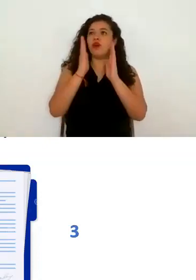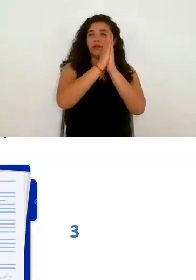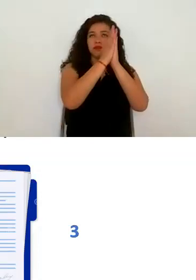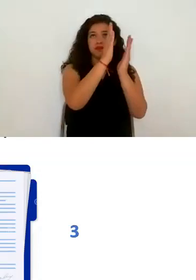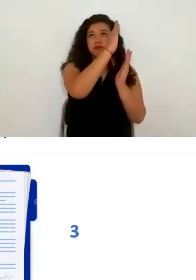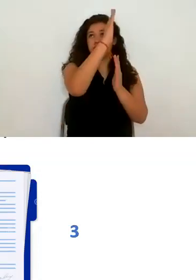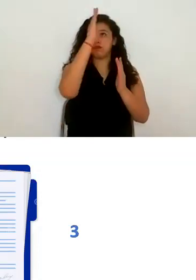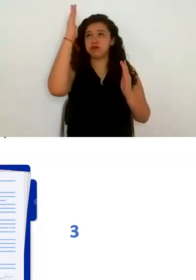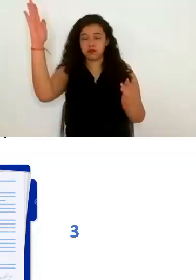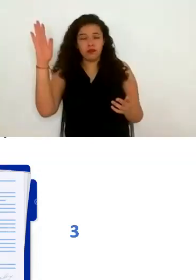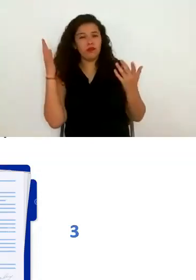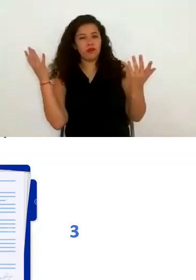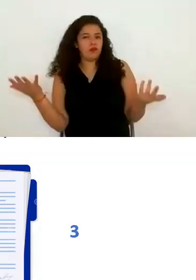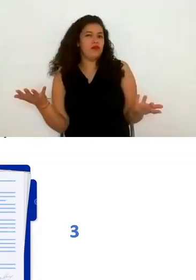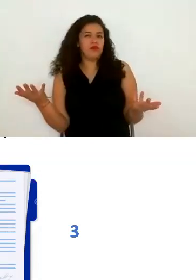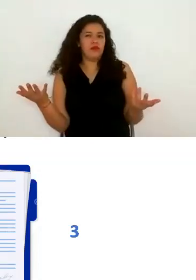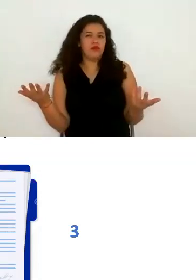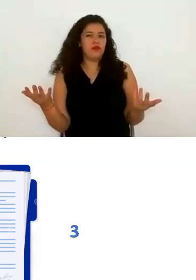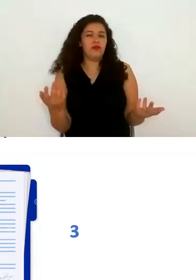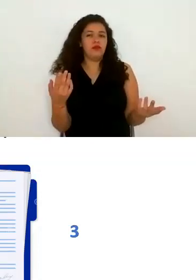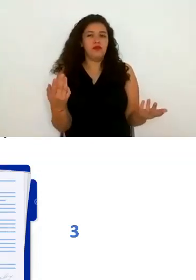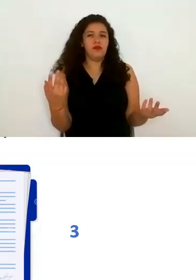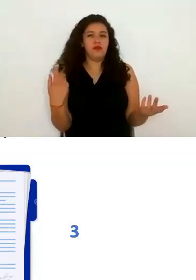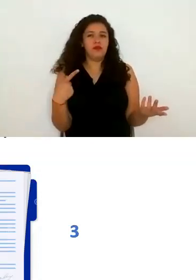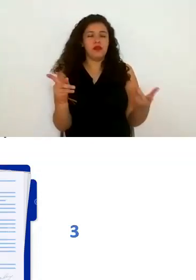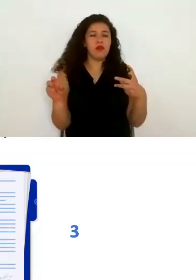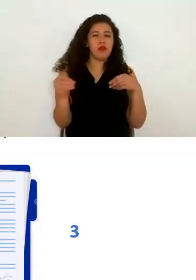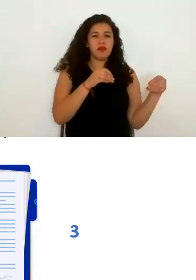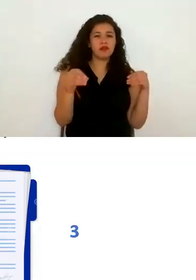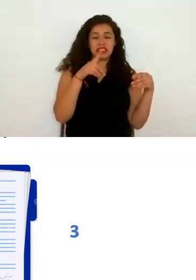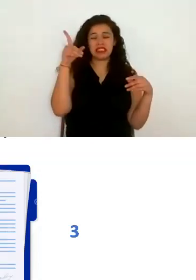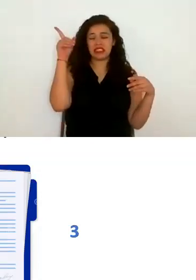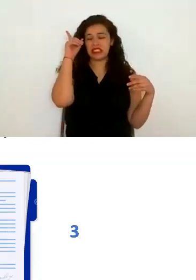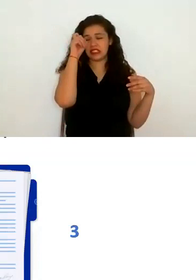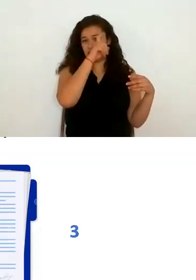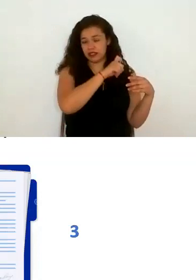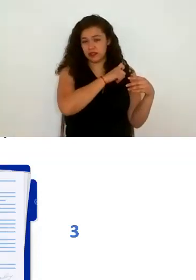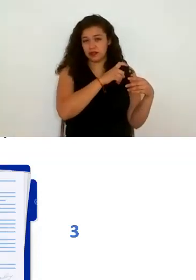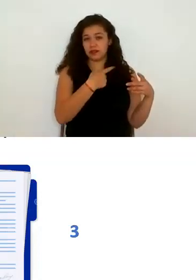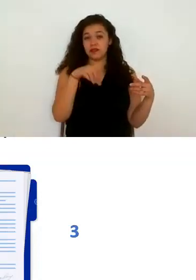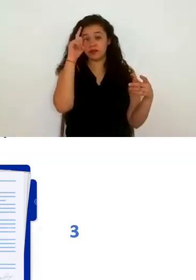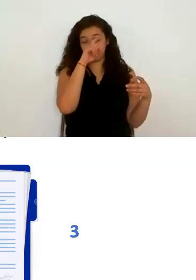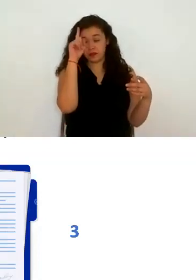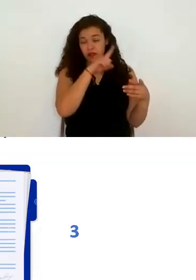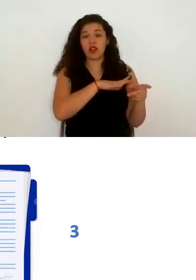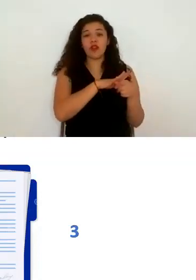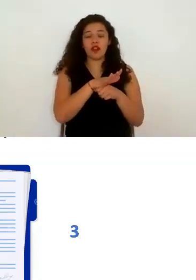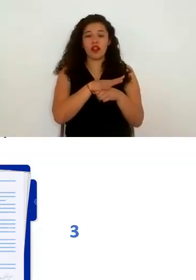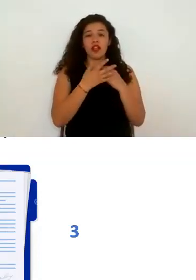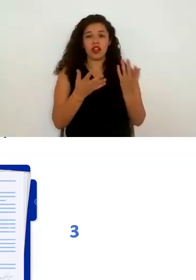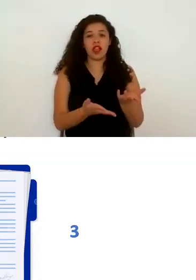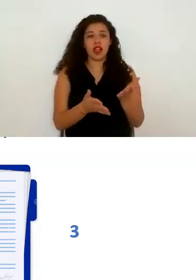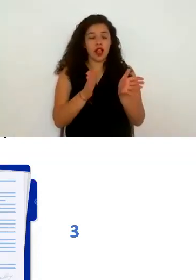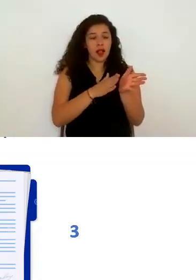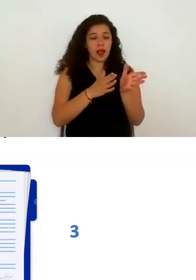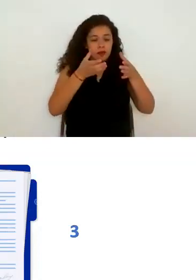librero, dificulte también su manipulación. ¿Qué se recomienda hacer? Dividir el